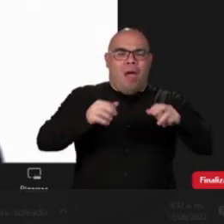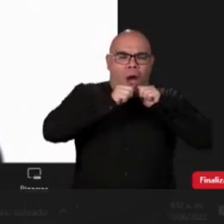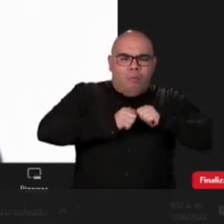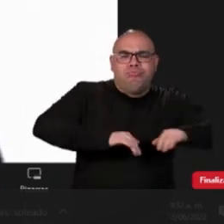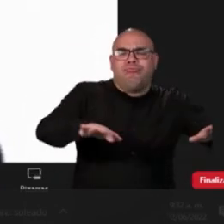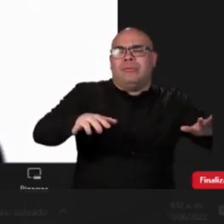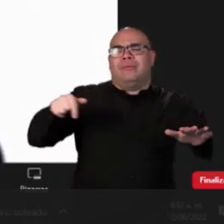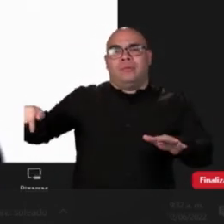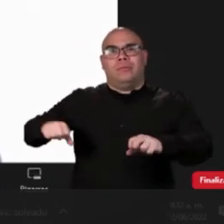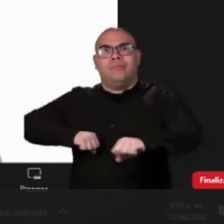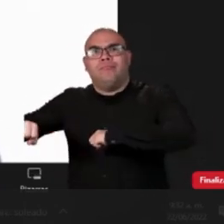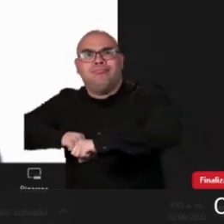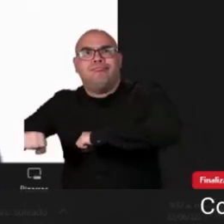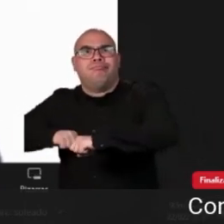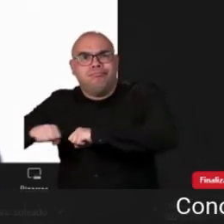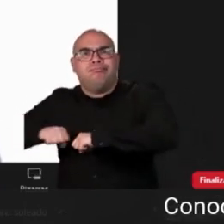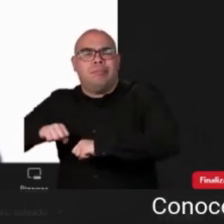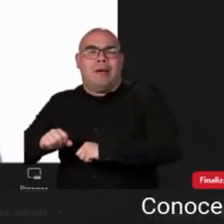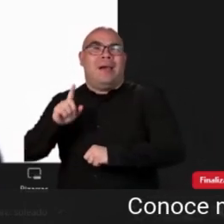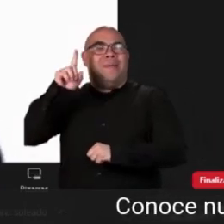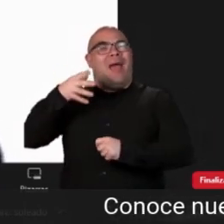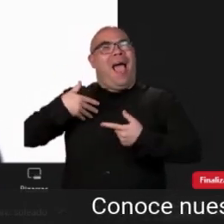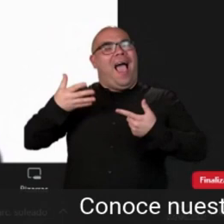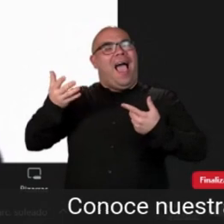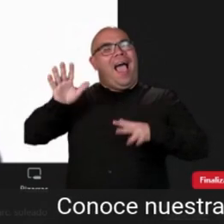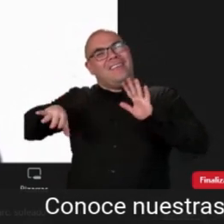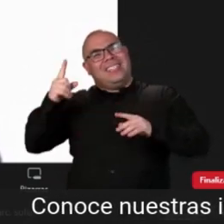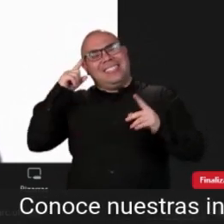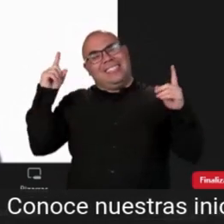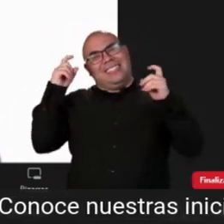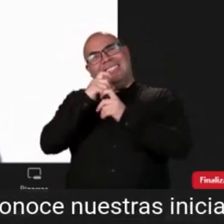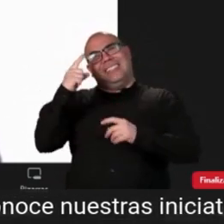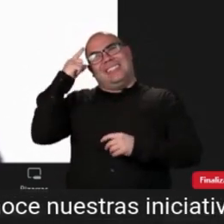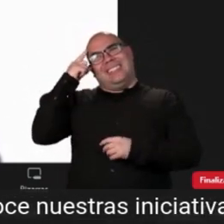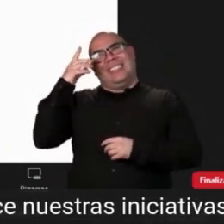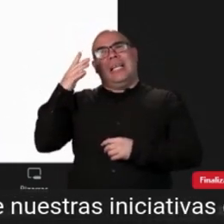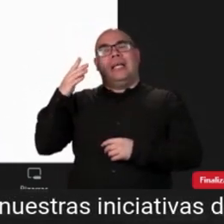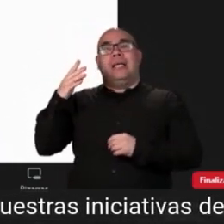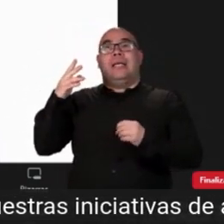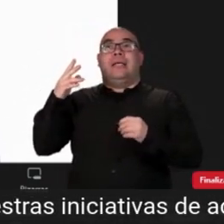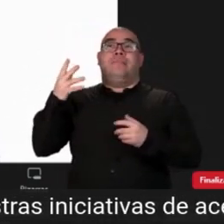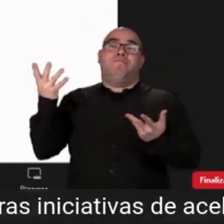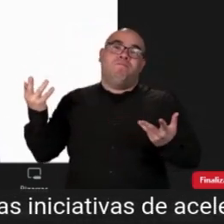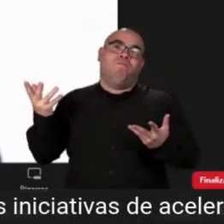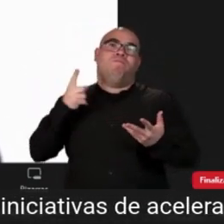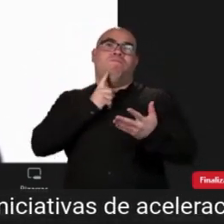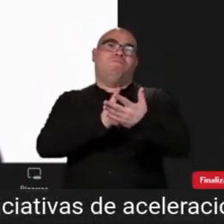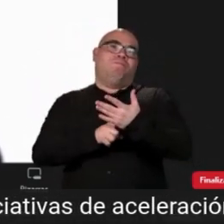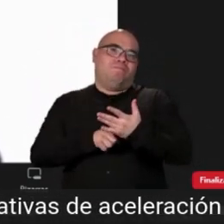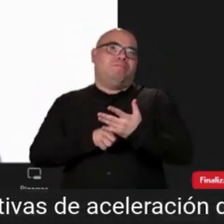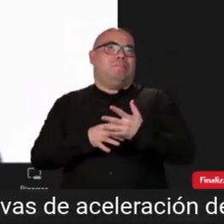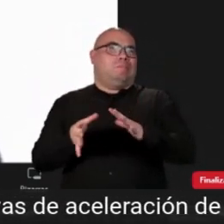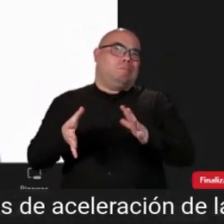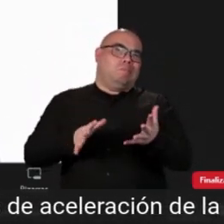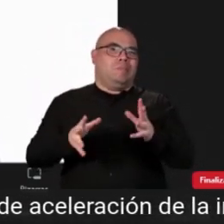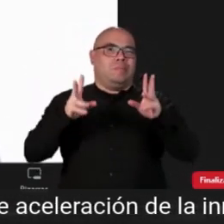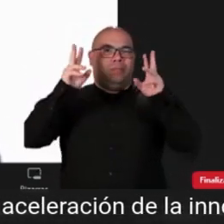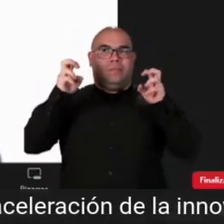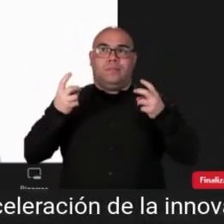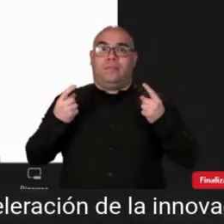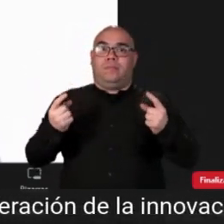Creo que el problema es que no interpretamos a veces que el cambio ante estas señales sea un tema de